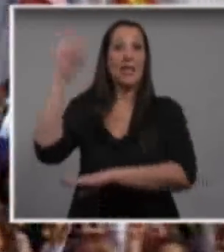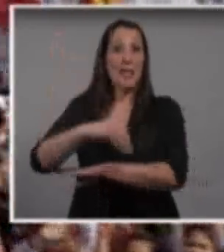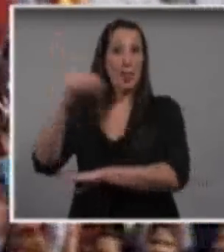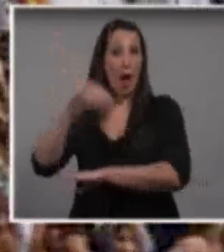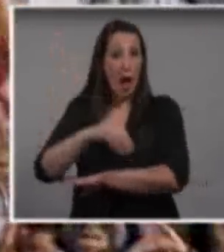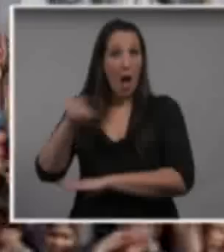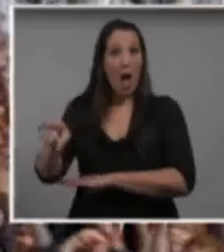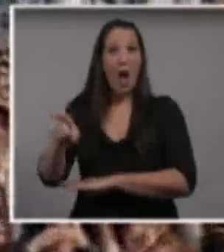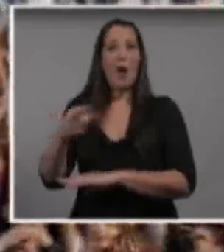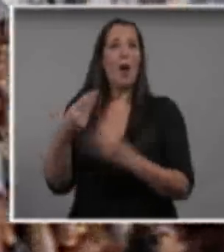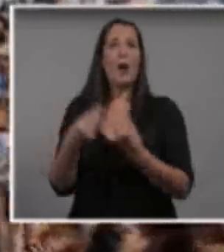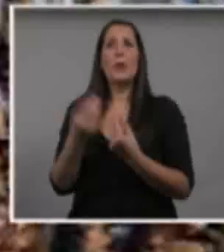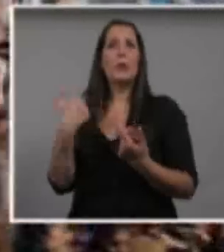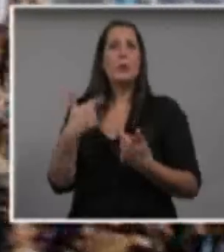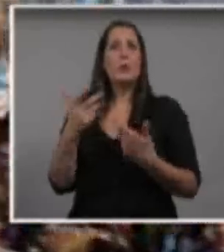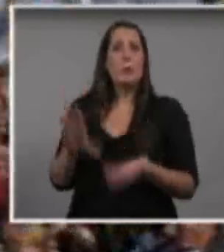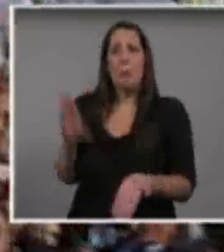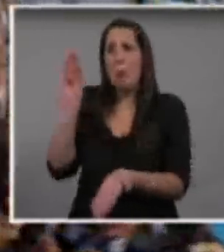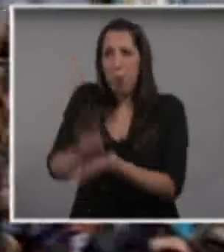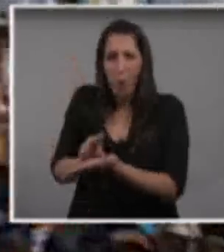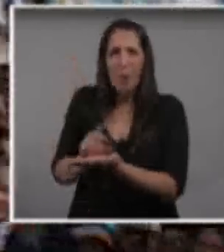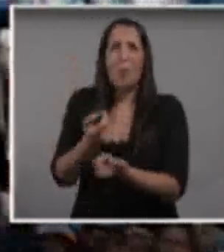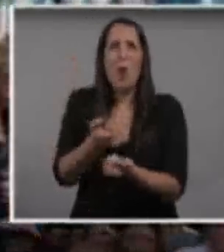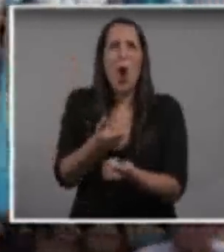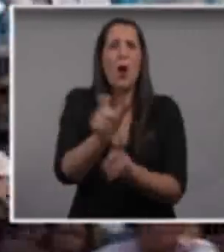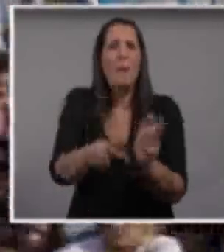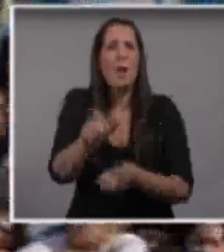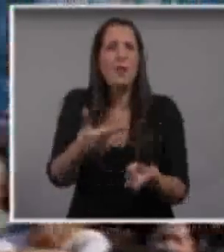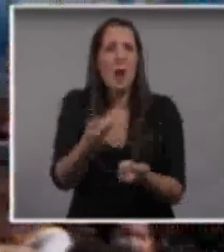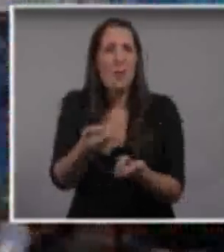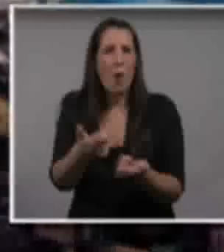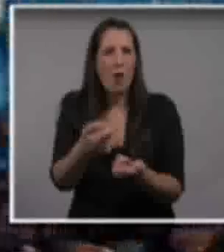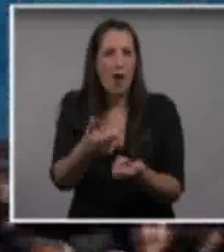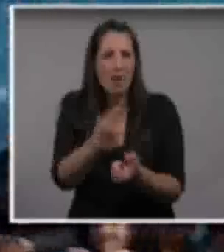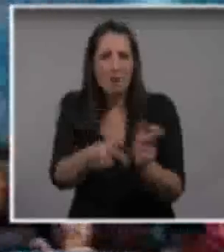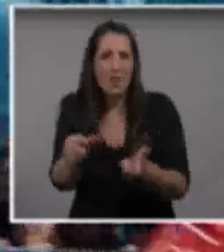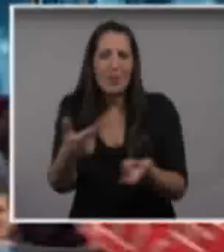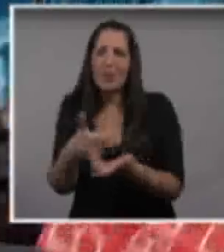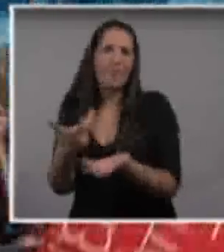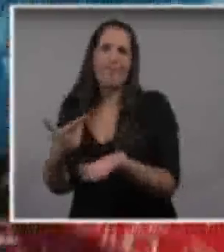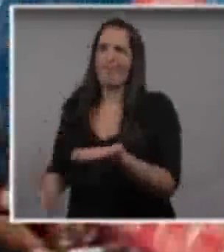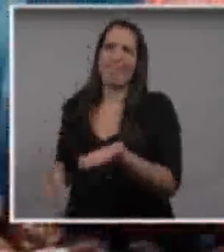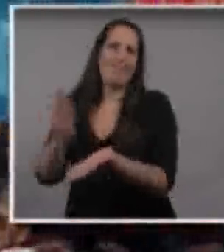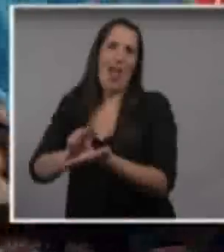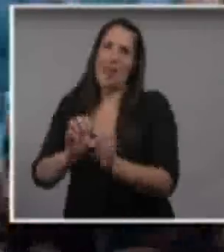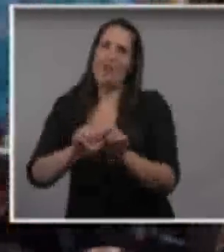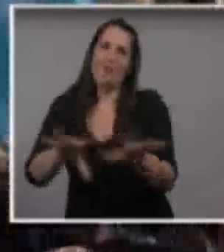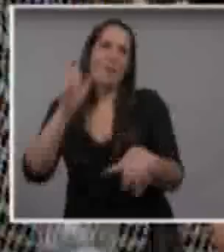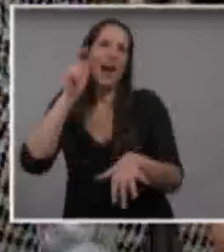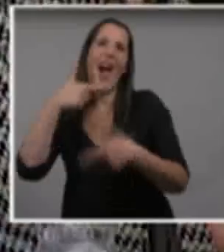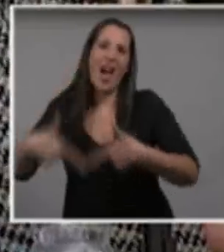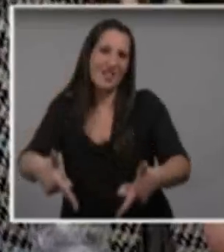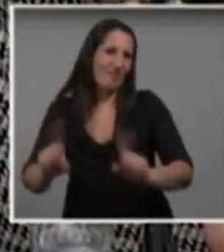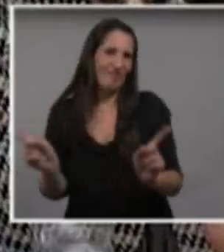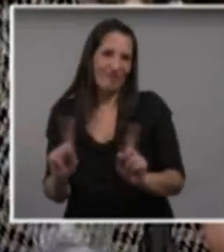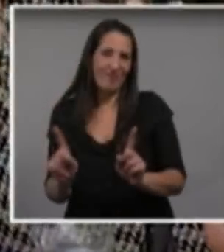a los 100.000 habitantes la inversión para hacer gasoductos y redes domiciliarias. No tenía